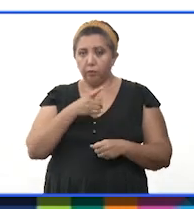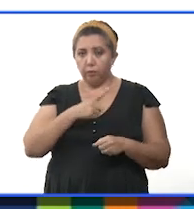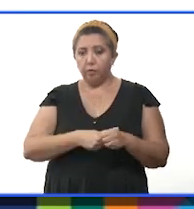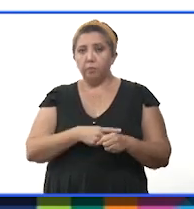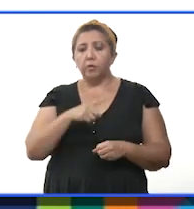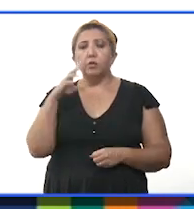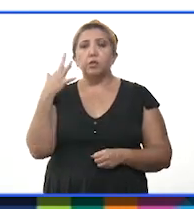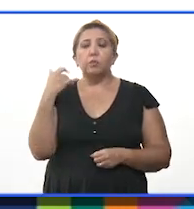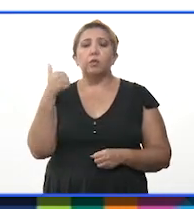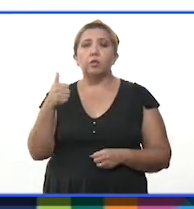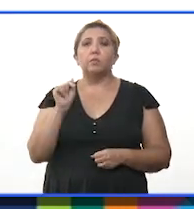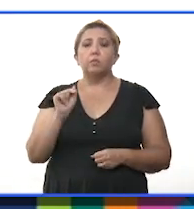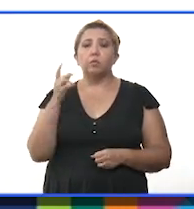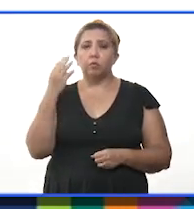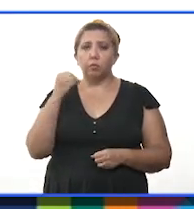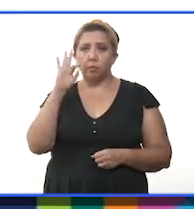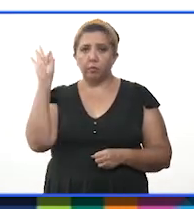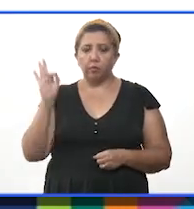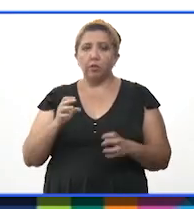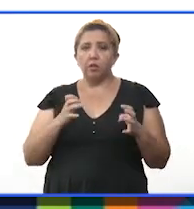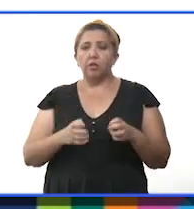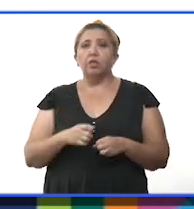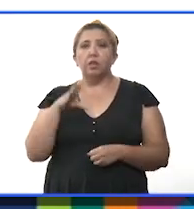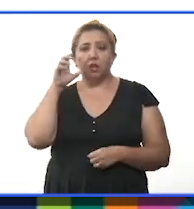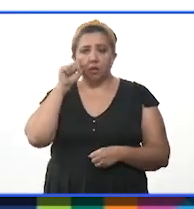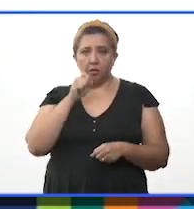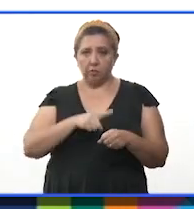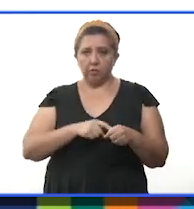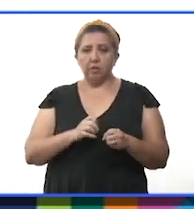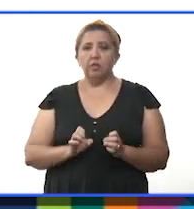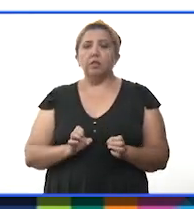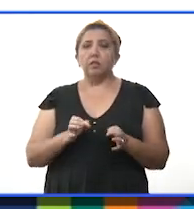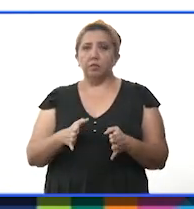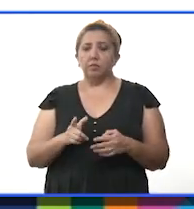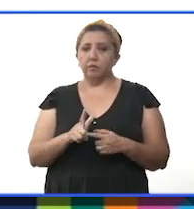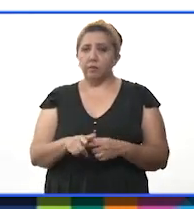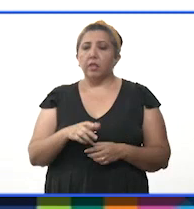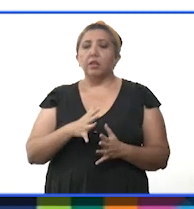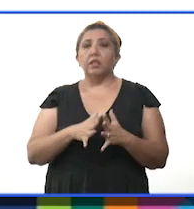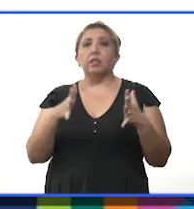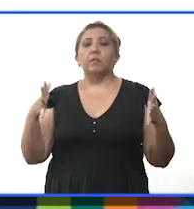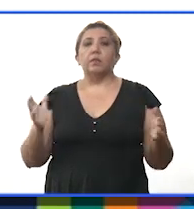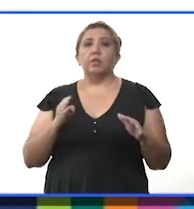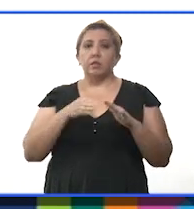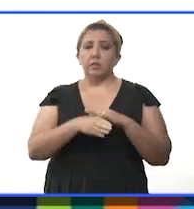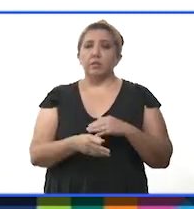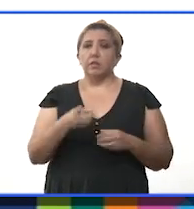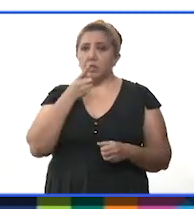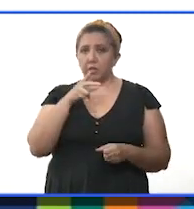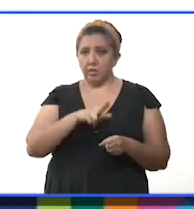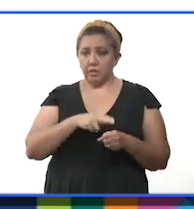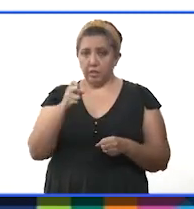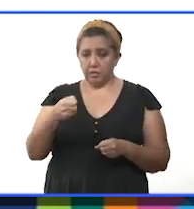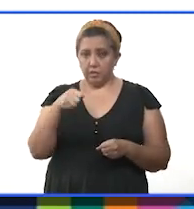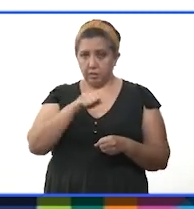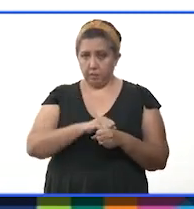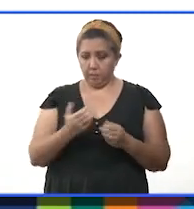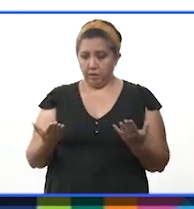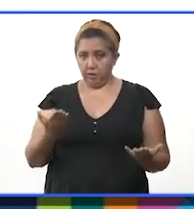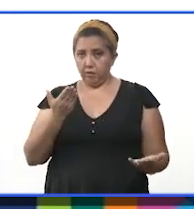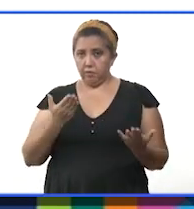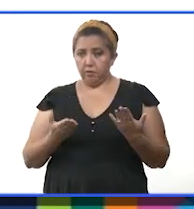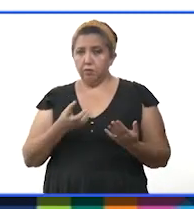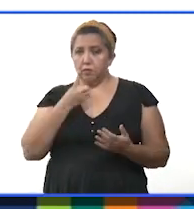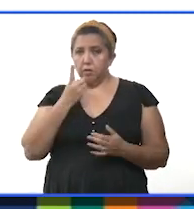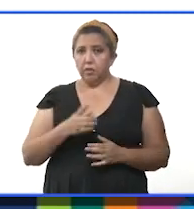es de 56.9%, se encuentra en naranja y estable. El incremento en admisiones hospitalarias de la semana con respecto a la